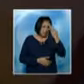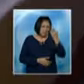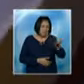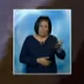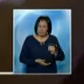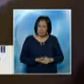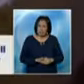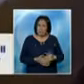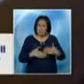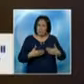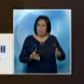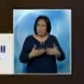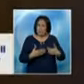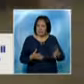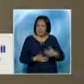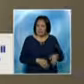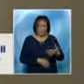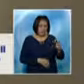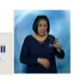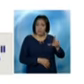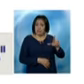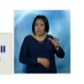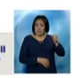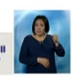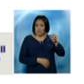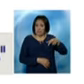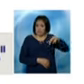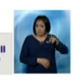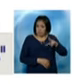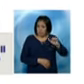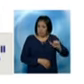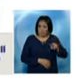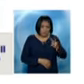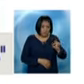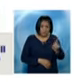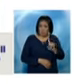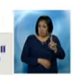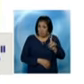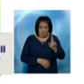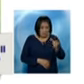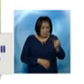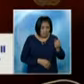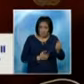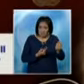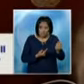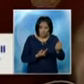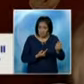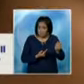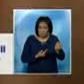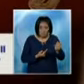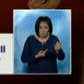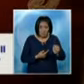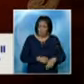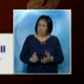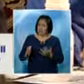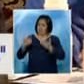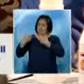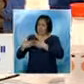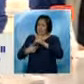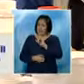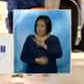en Panamá que la leche Pura Vida del Grupo Gloria realmente no es leche. Esta situación ha llevado a Indecopi a